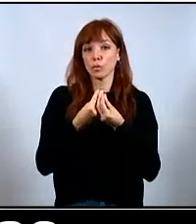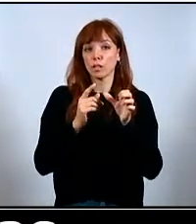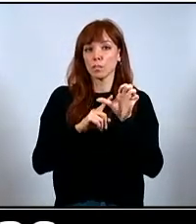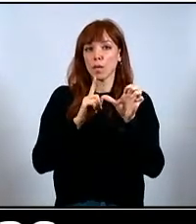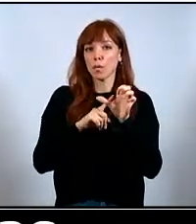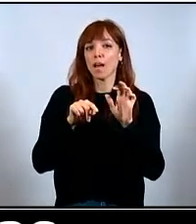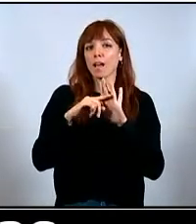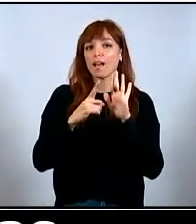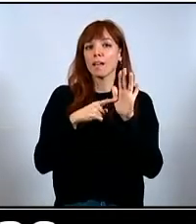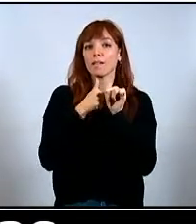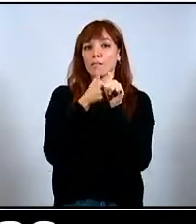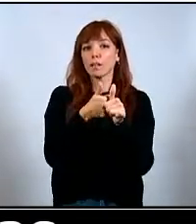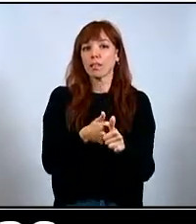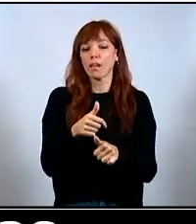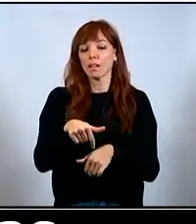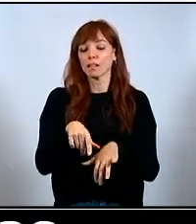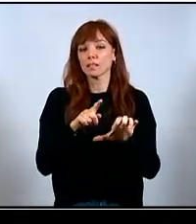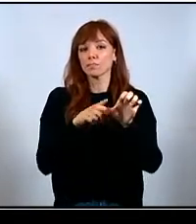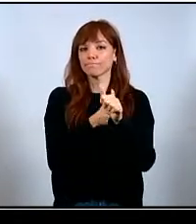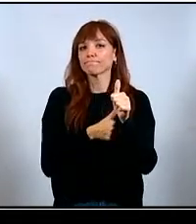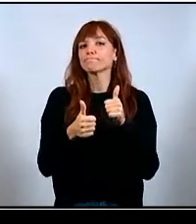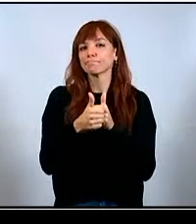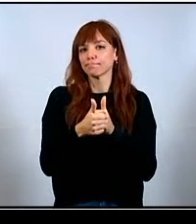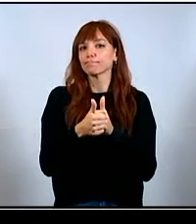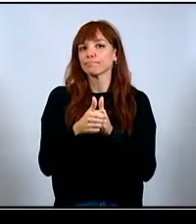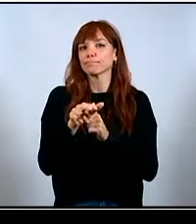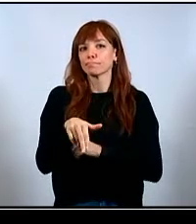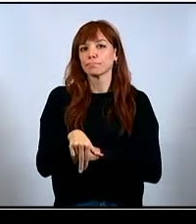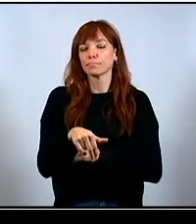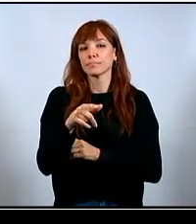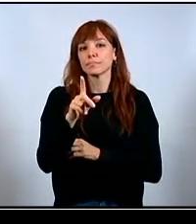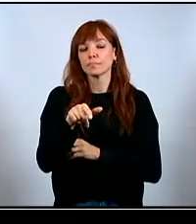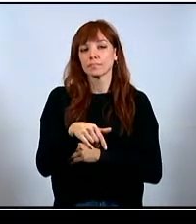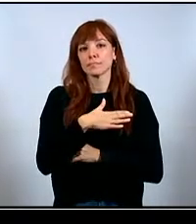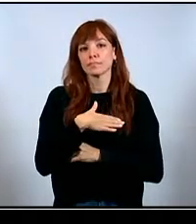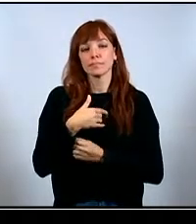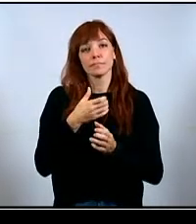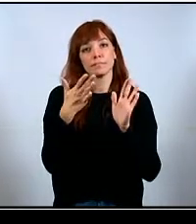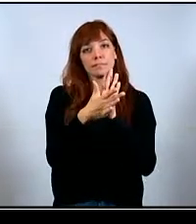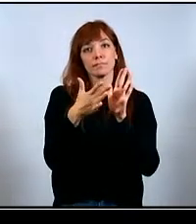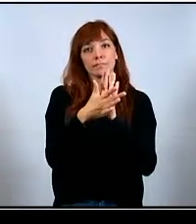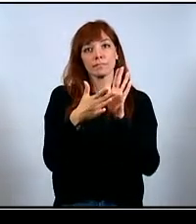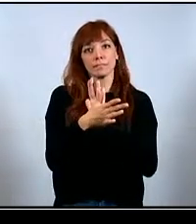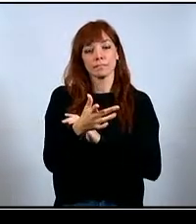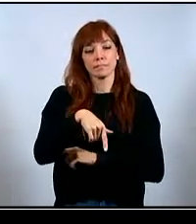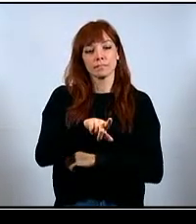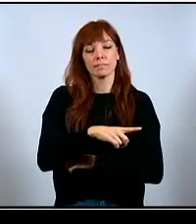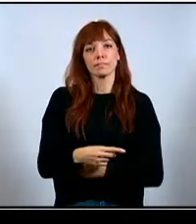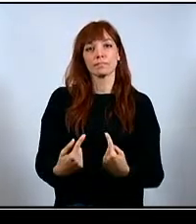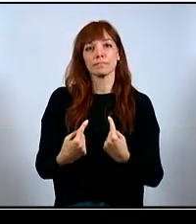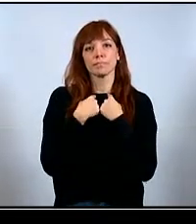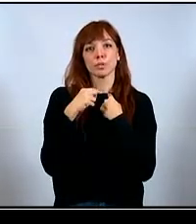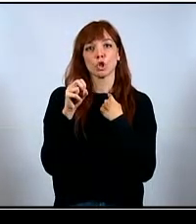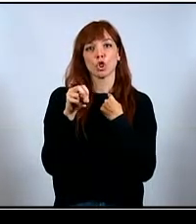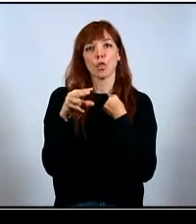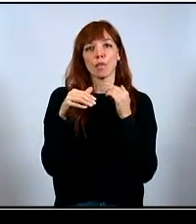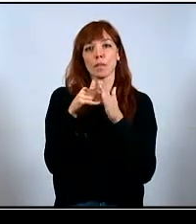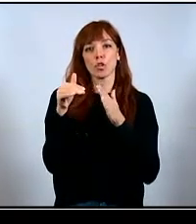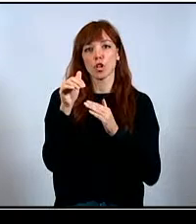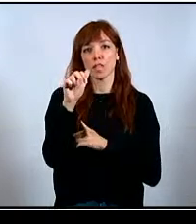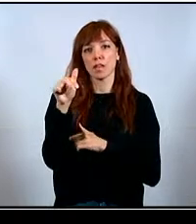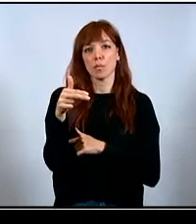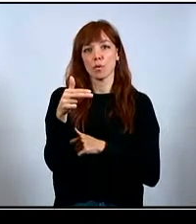en esta región. Quiero comentarles también que en este sentido hemos perdido 12 millones de euros